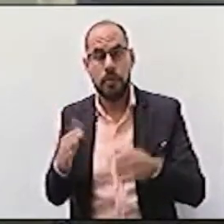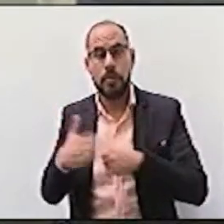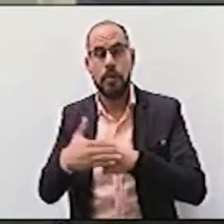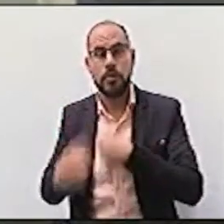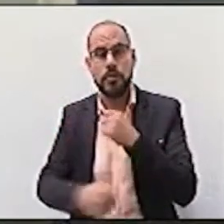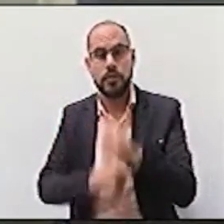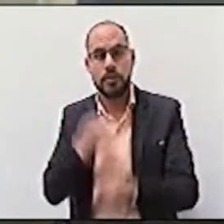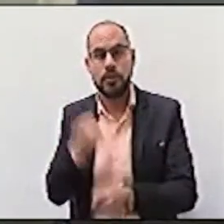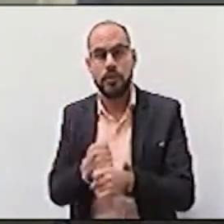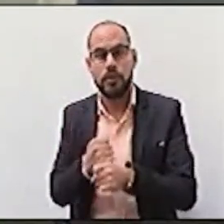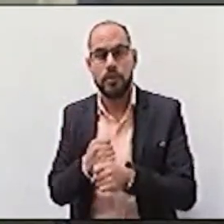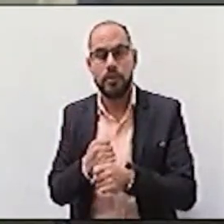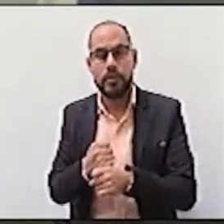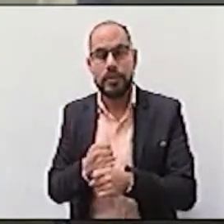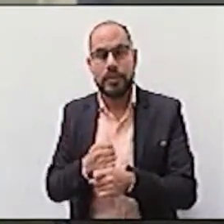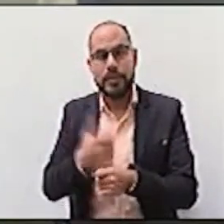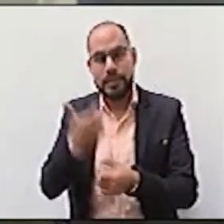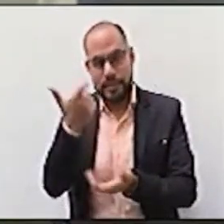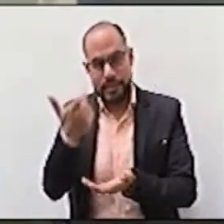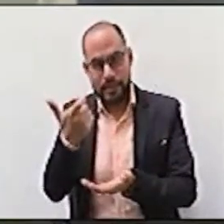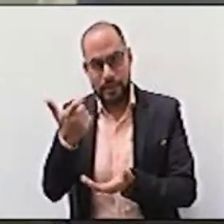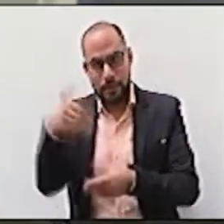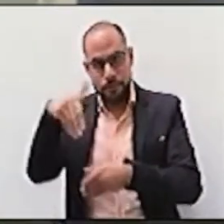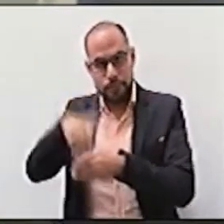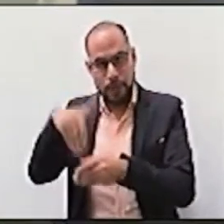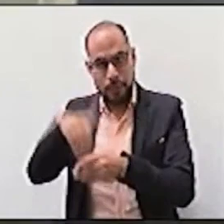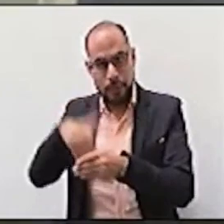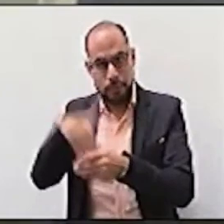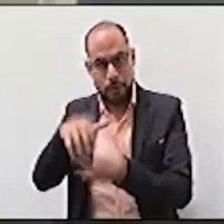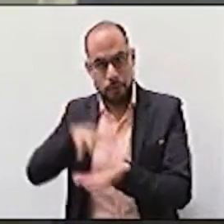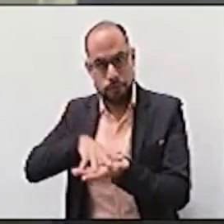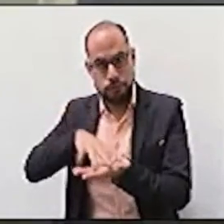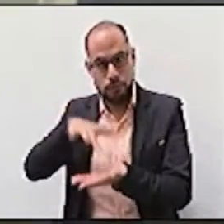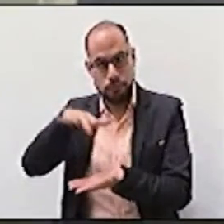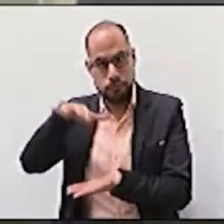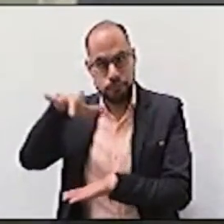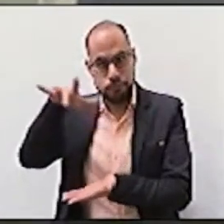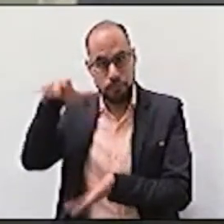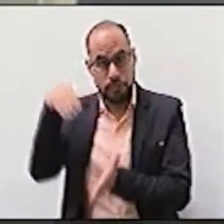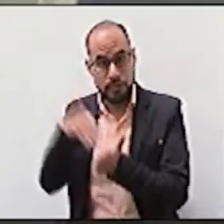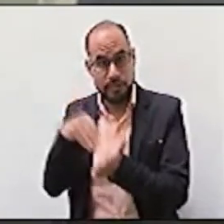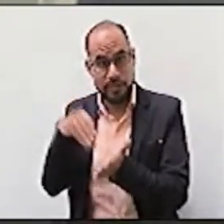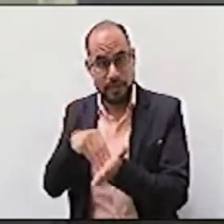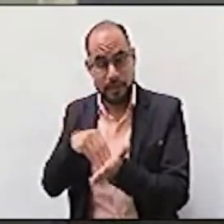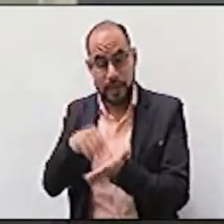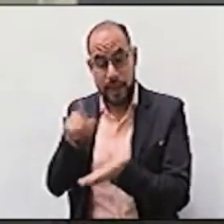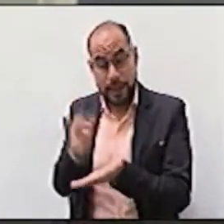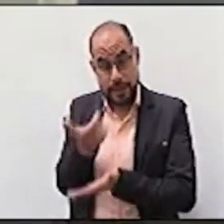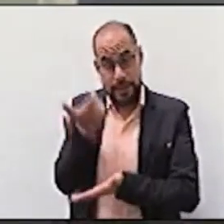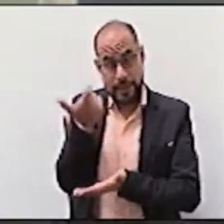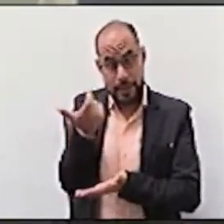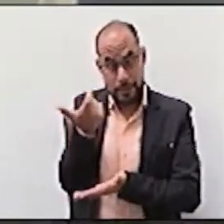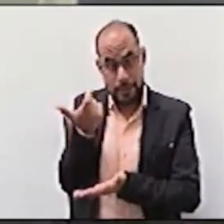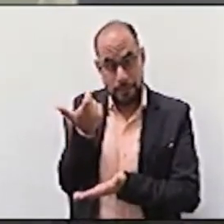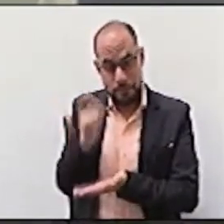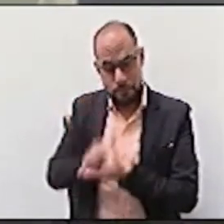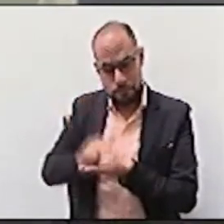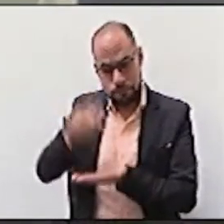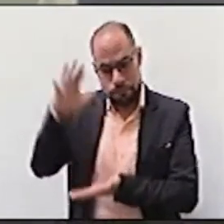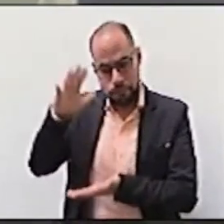año un fondo que tendrá carácter de permanente para que con eso se pueda